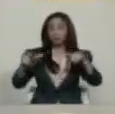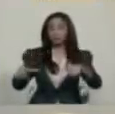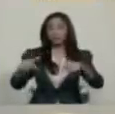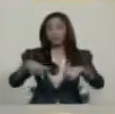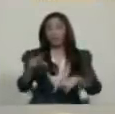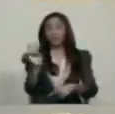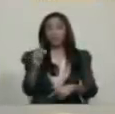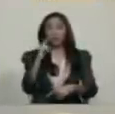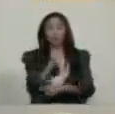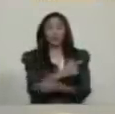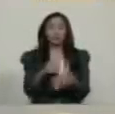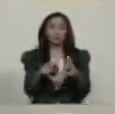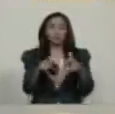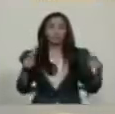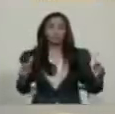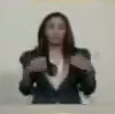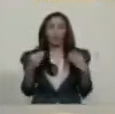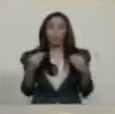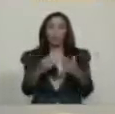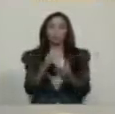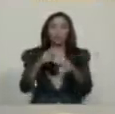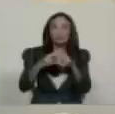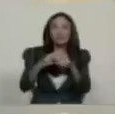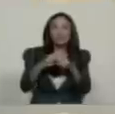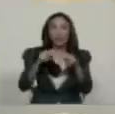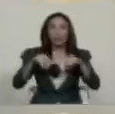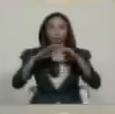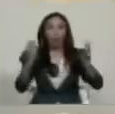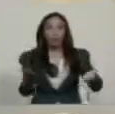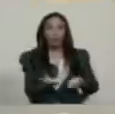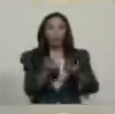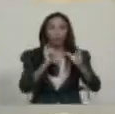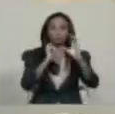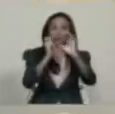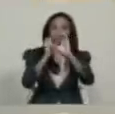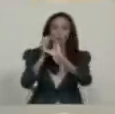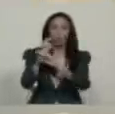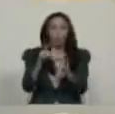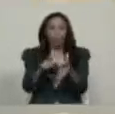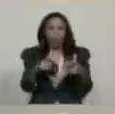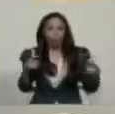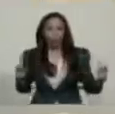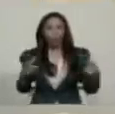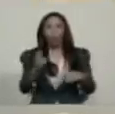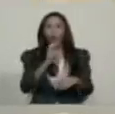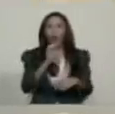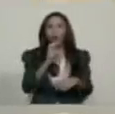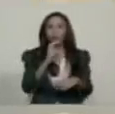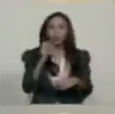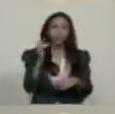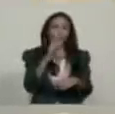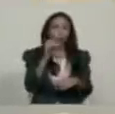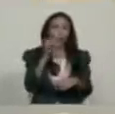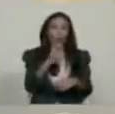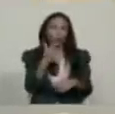de las reservas más grandes de coltán en el mundo. El oro azul.